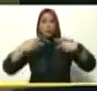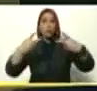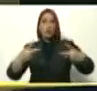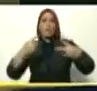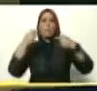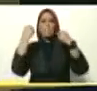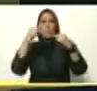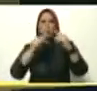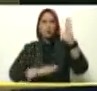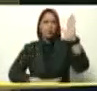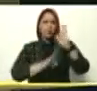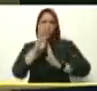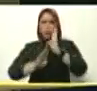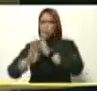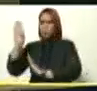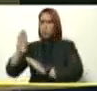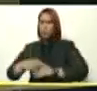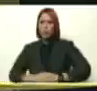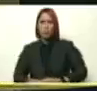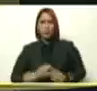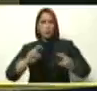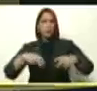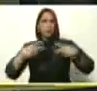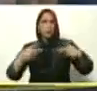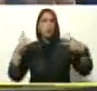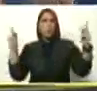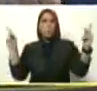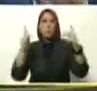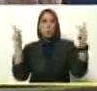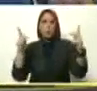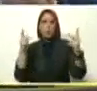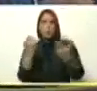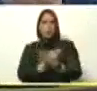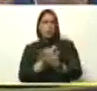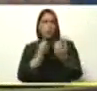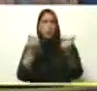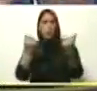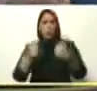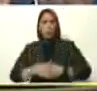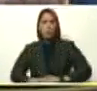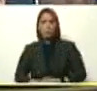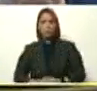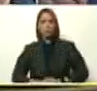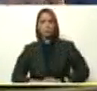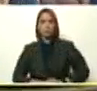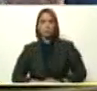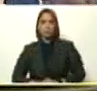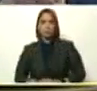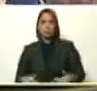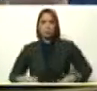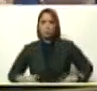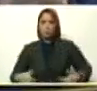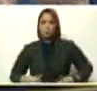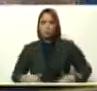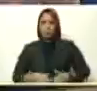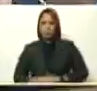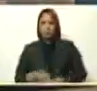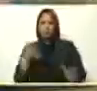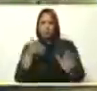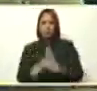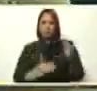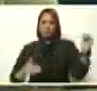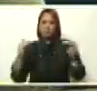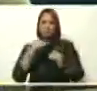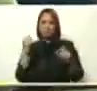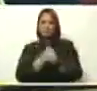etapa de crecimiento y de nueva prosperidad económica sobre el esfuerzo, sobre el trabajo,